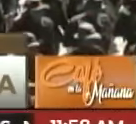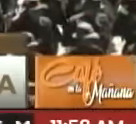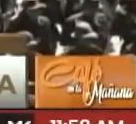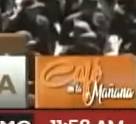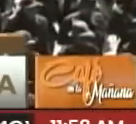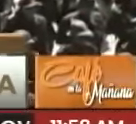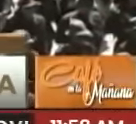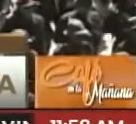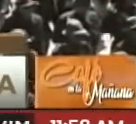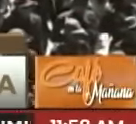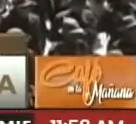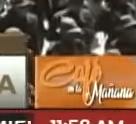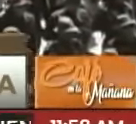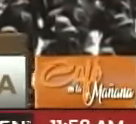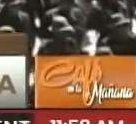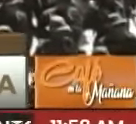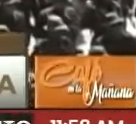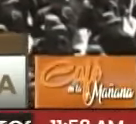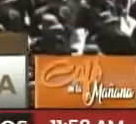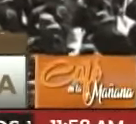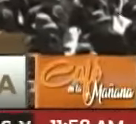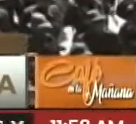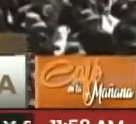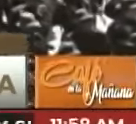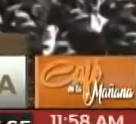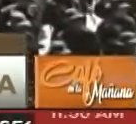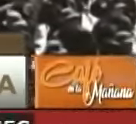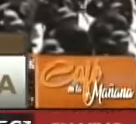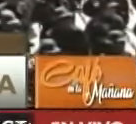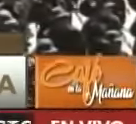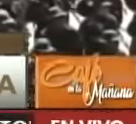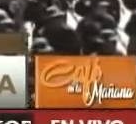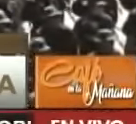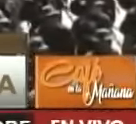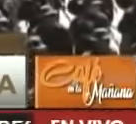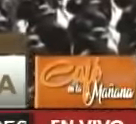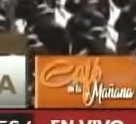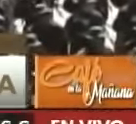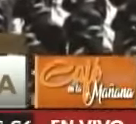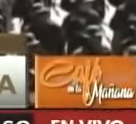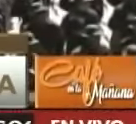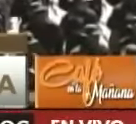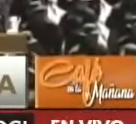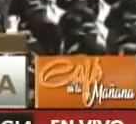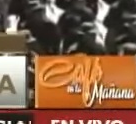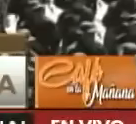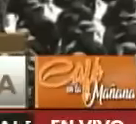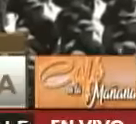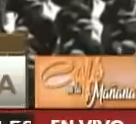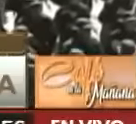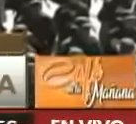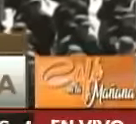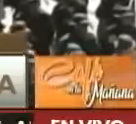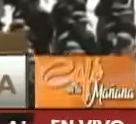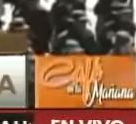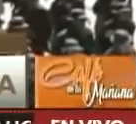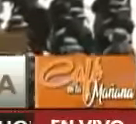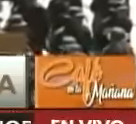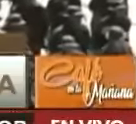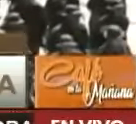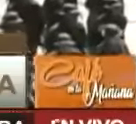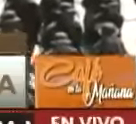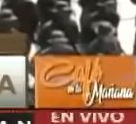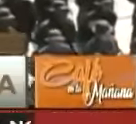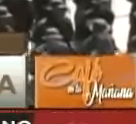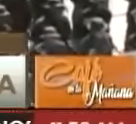del sufragio. Y precisamente, bueno, para brindar la garantía de ese voto a más